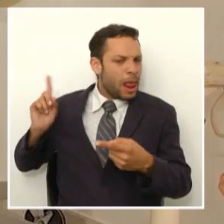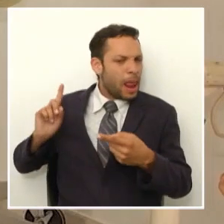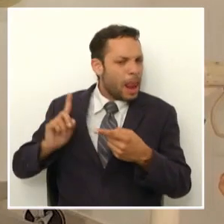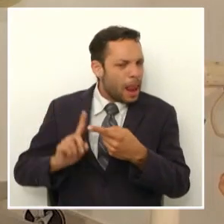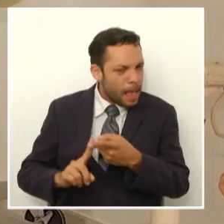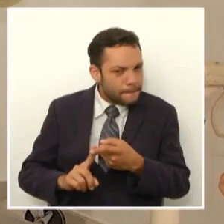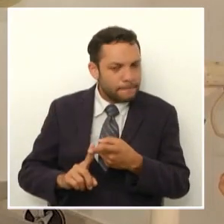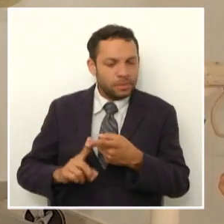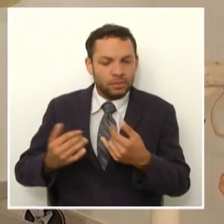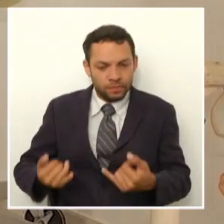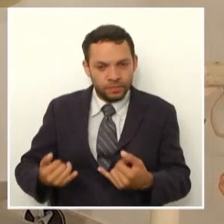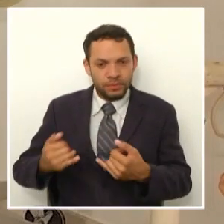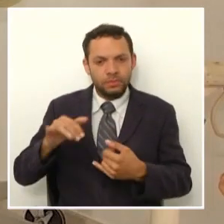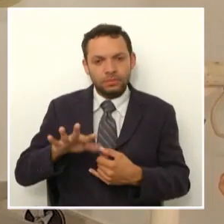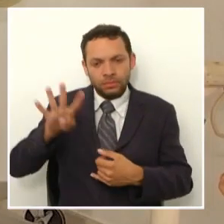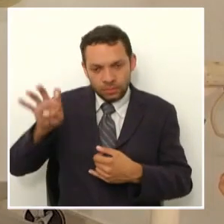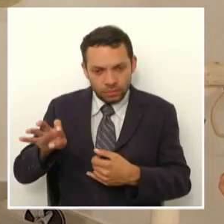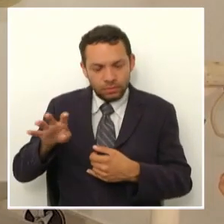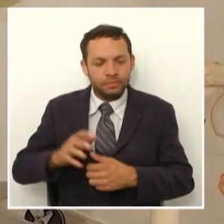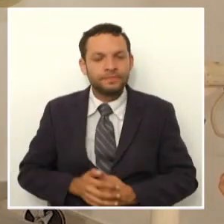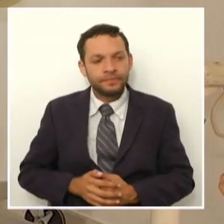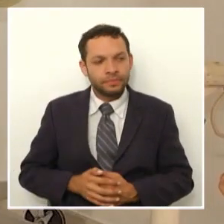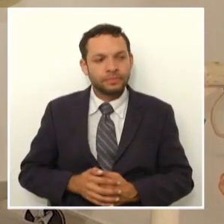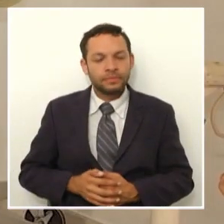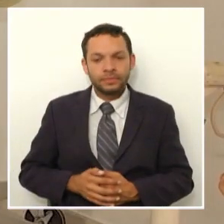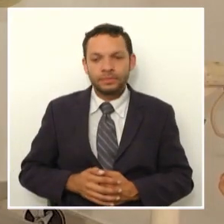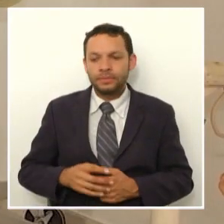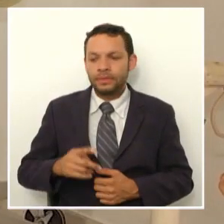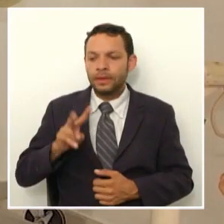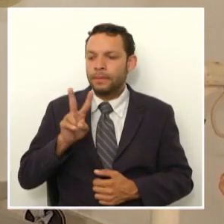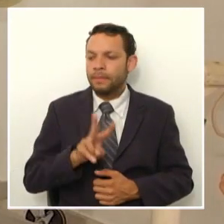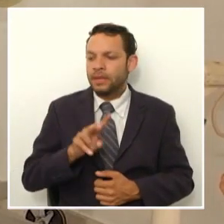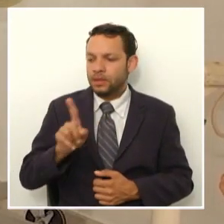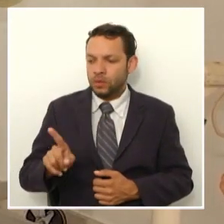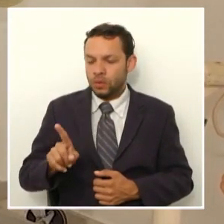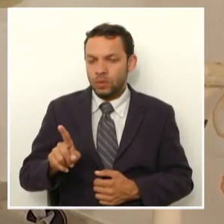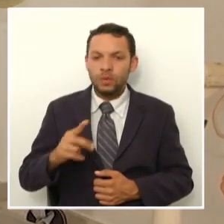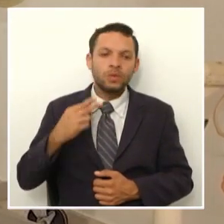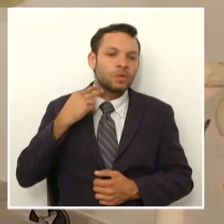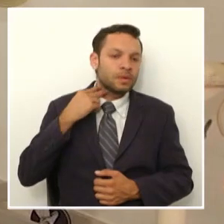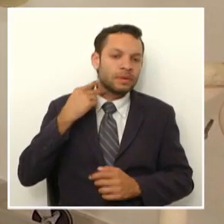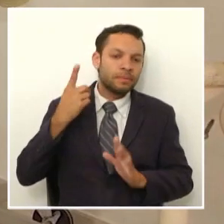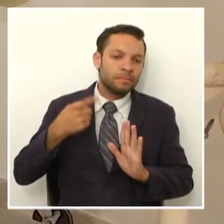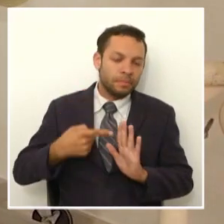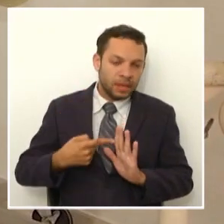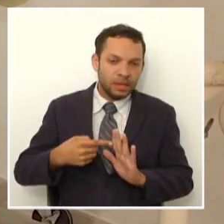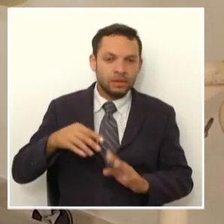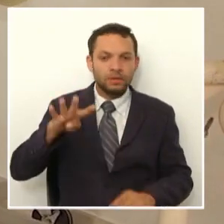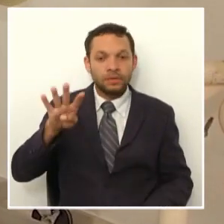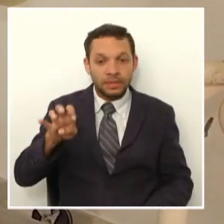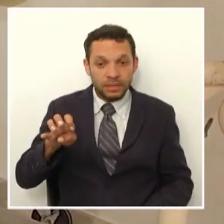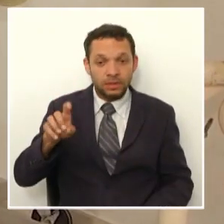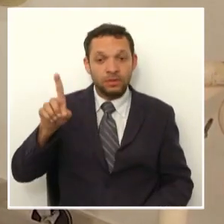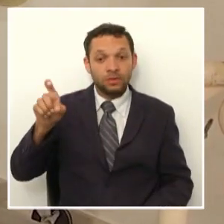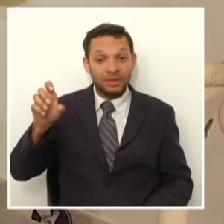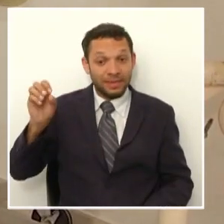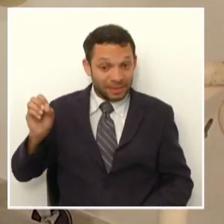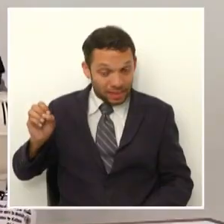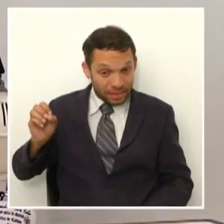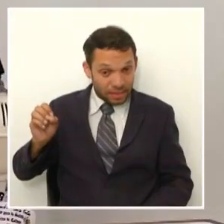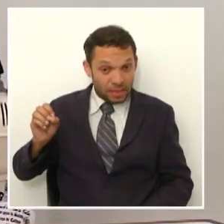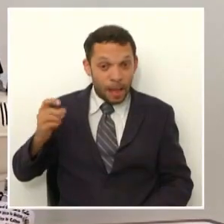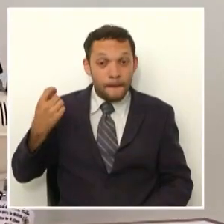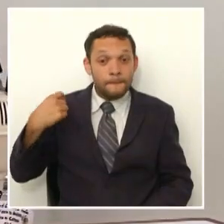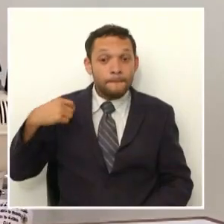El programa de anestesiología se fundó el 21 de noviembre de 1961. O sea que el año entrante